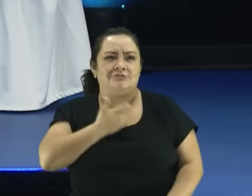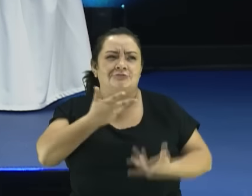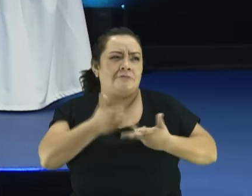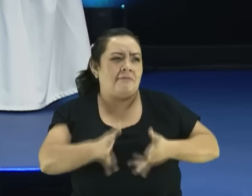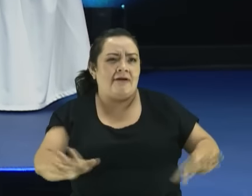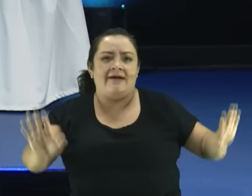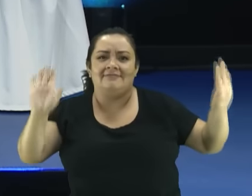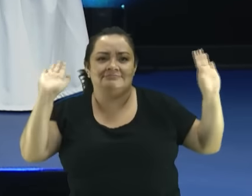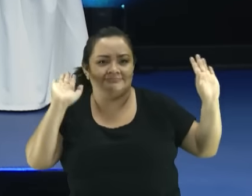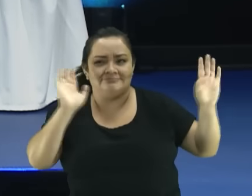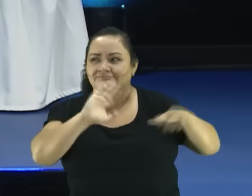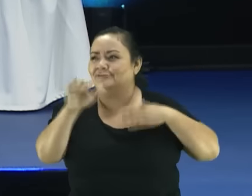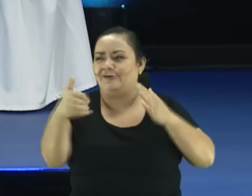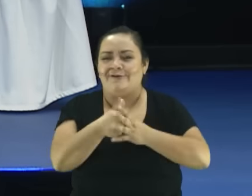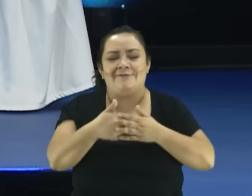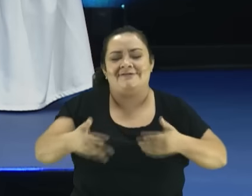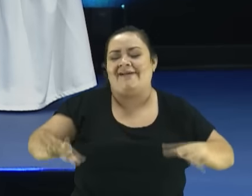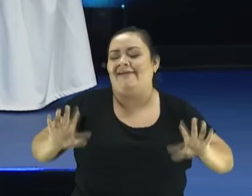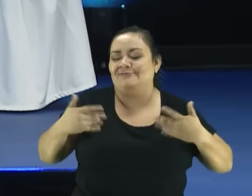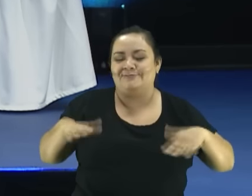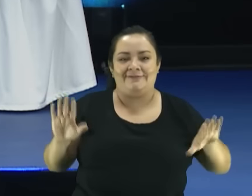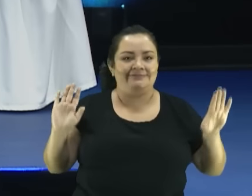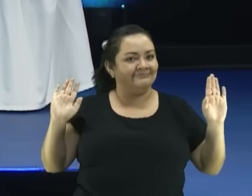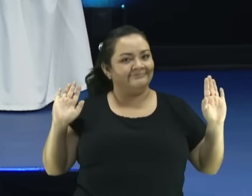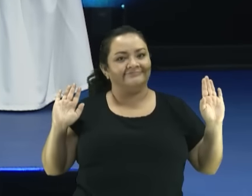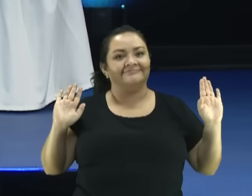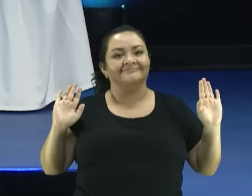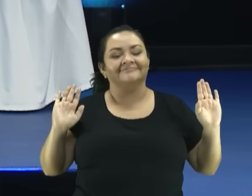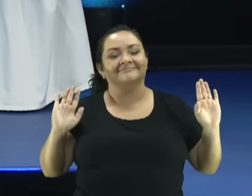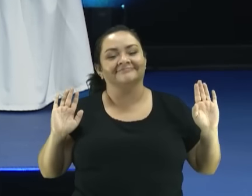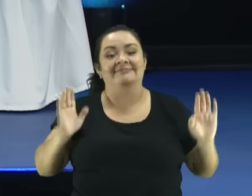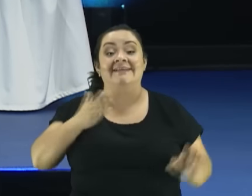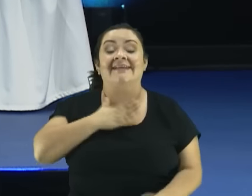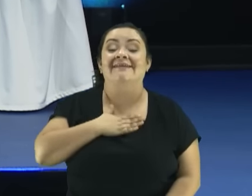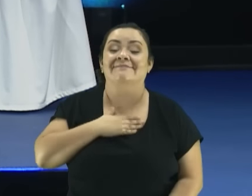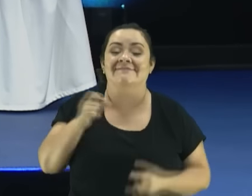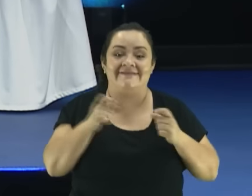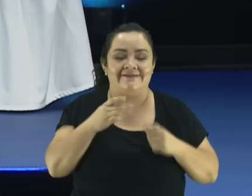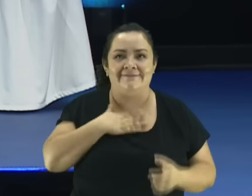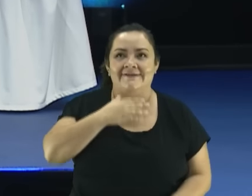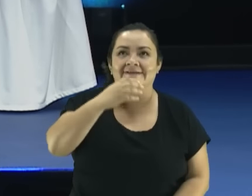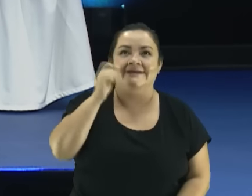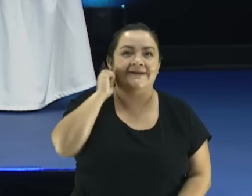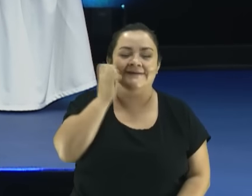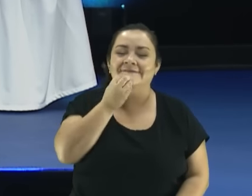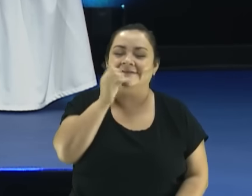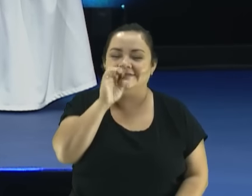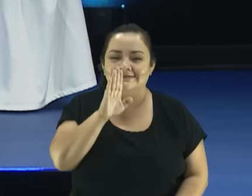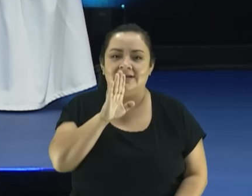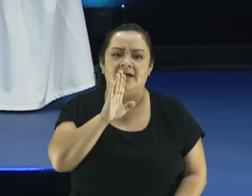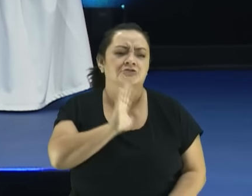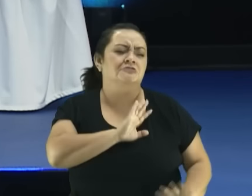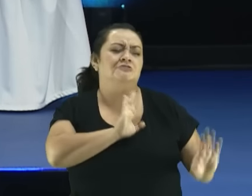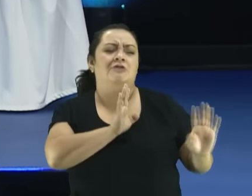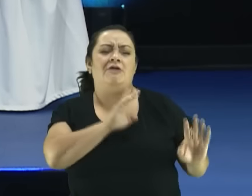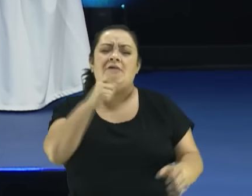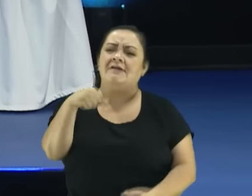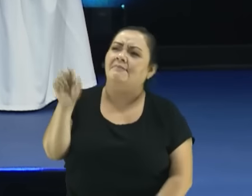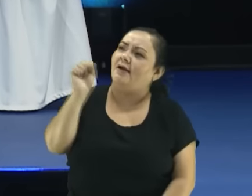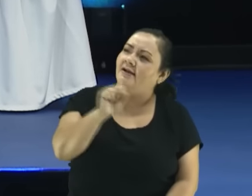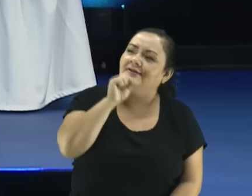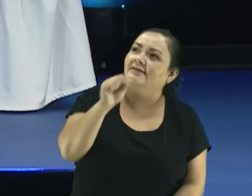pasa nada s que t Ah papá voy a ver en mi edad mis abuelos decían no pasa nada Ya vamos a estar cantando con